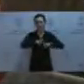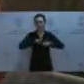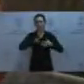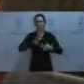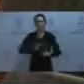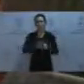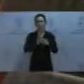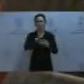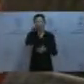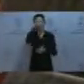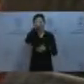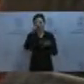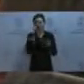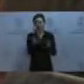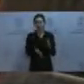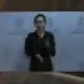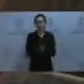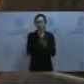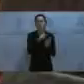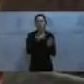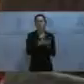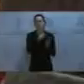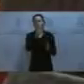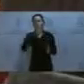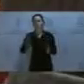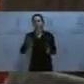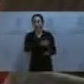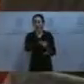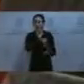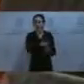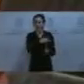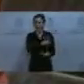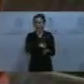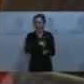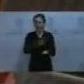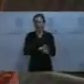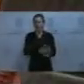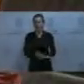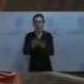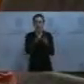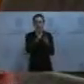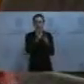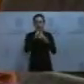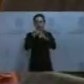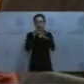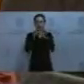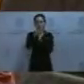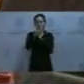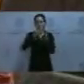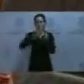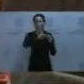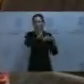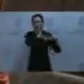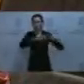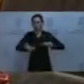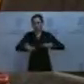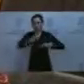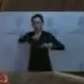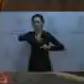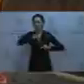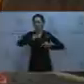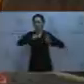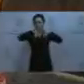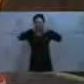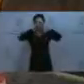Parkinson permanentemente desde el año 2002 para que sea estudiado por el Laboratorio de Genética de nuestro hospital y que